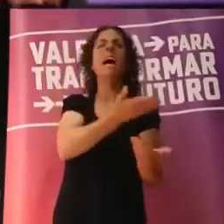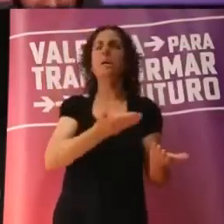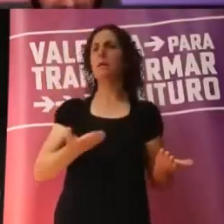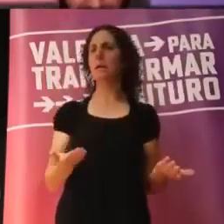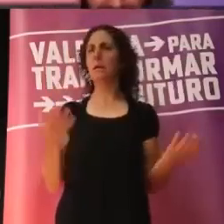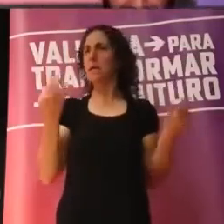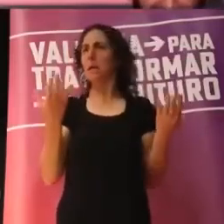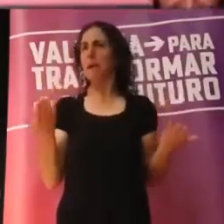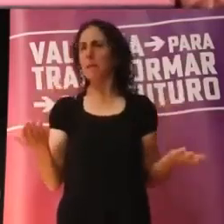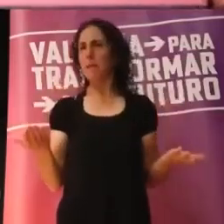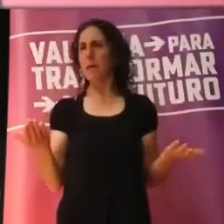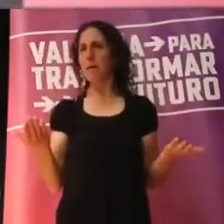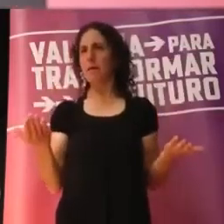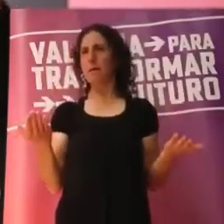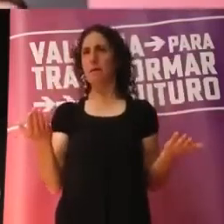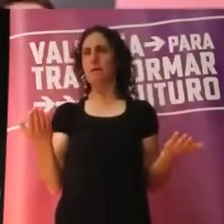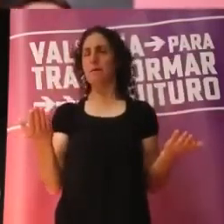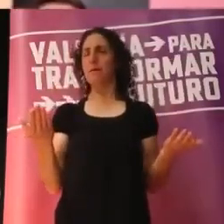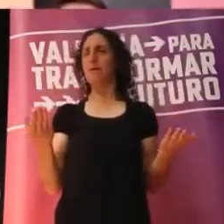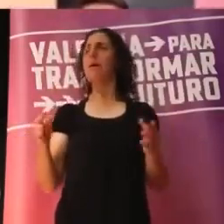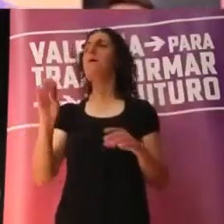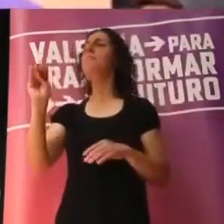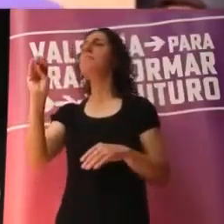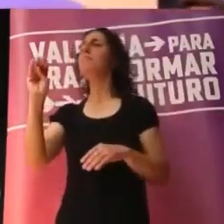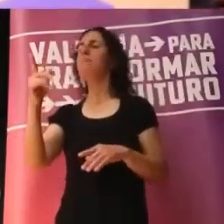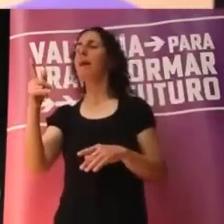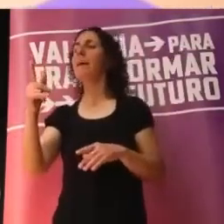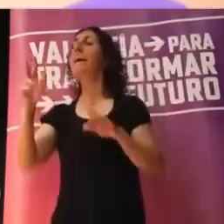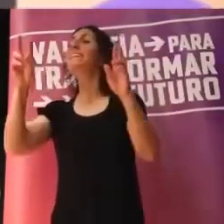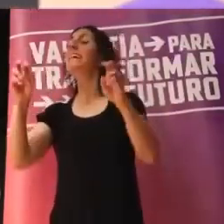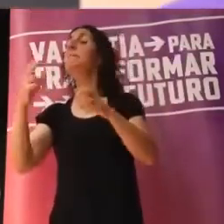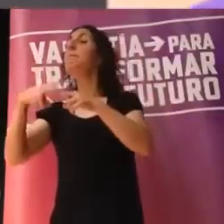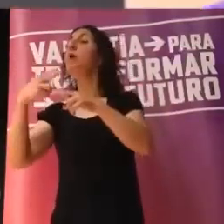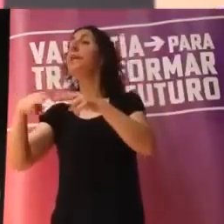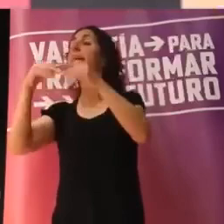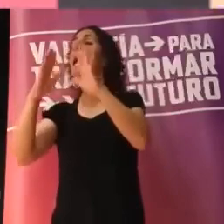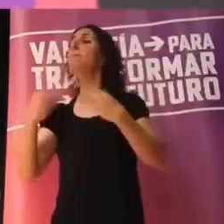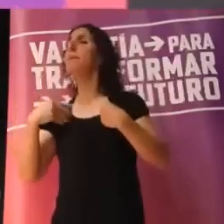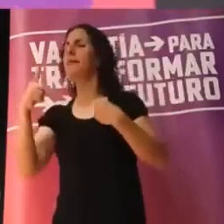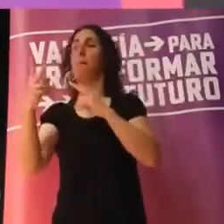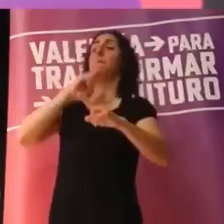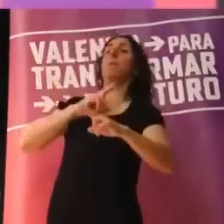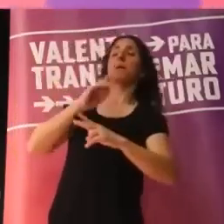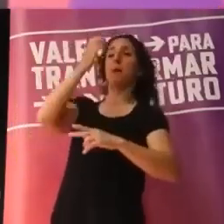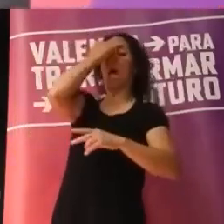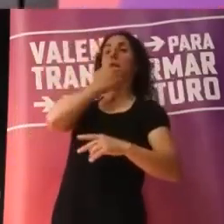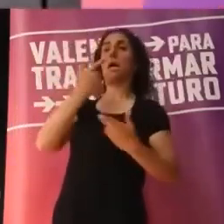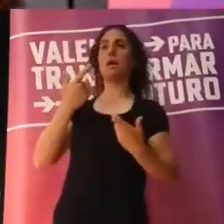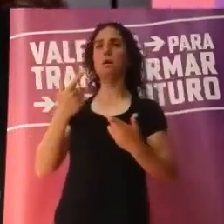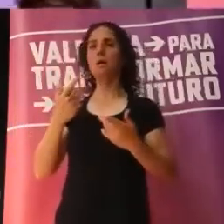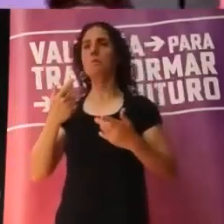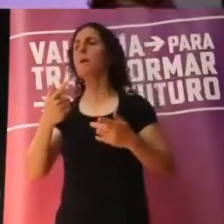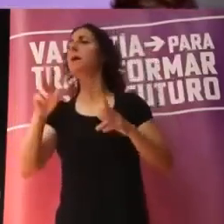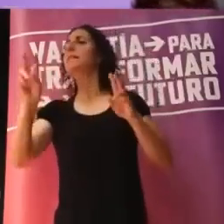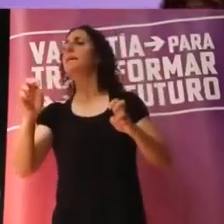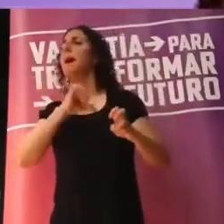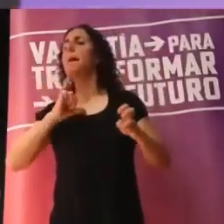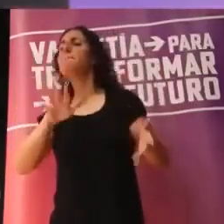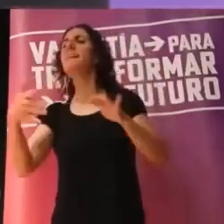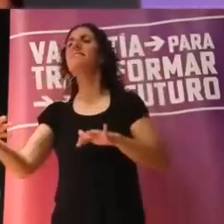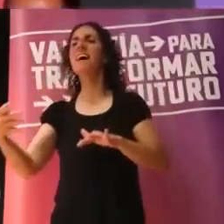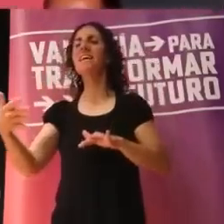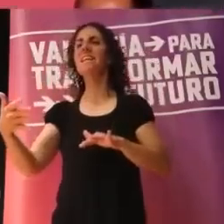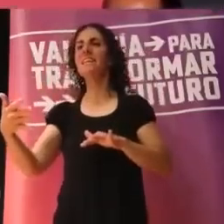preguntas, usted, su política de vivienda, ETA. Tú dices, pero bueno, la privatización de la sanidad, ETA.